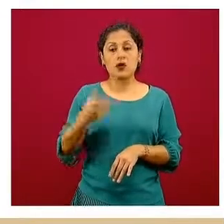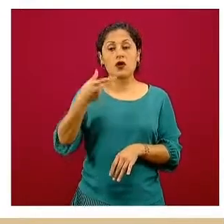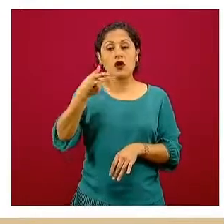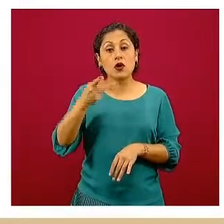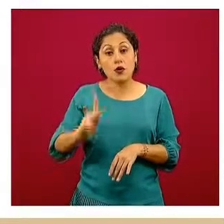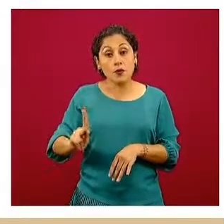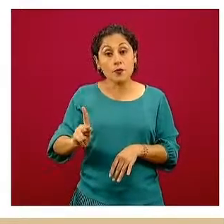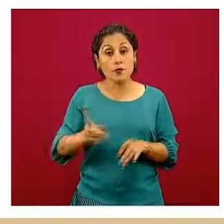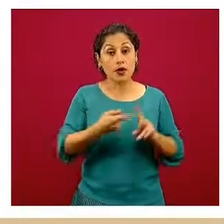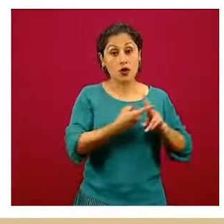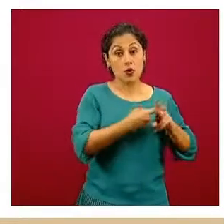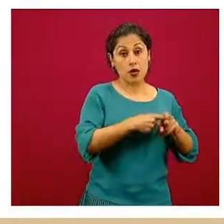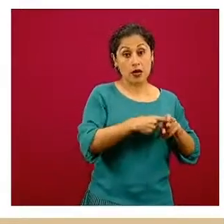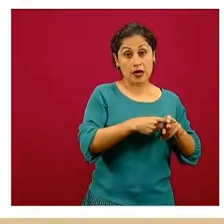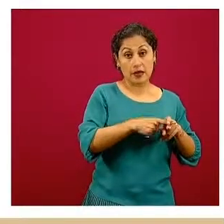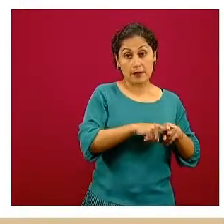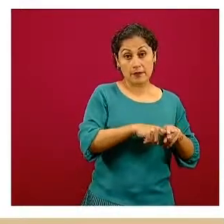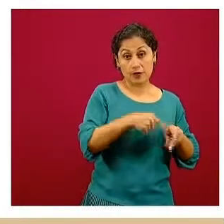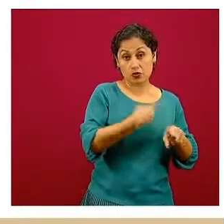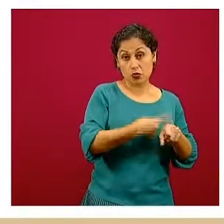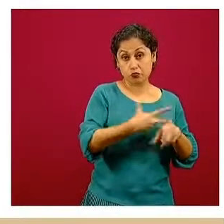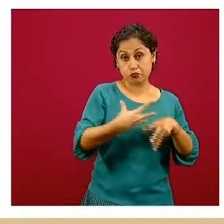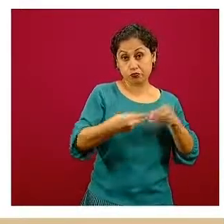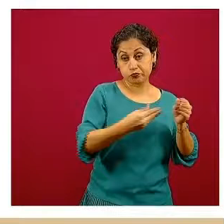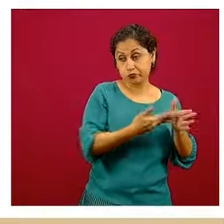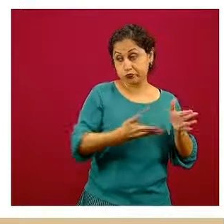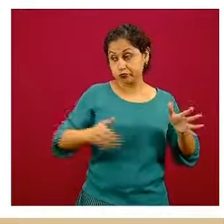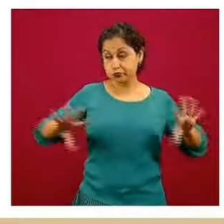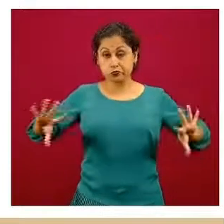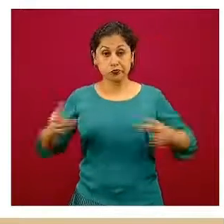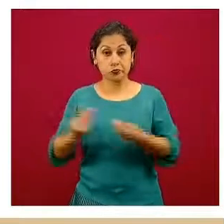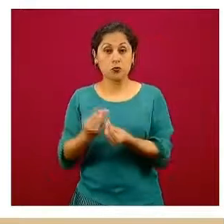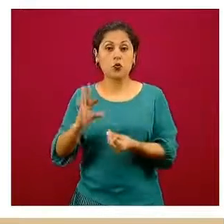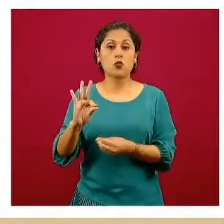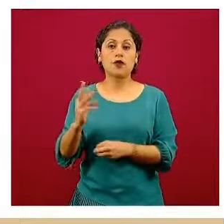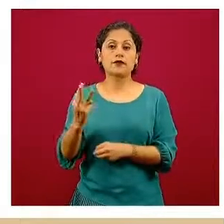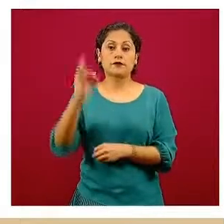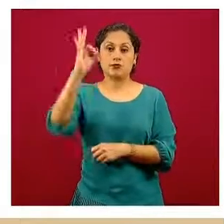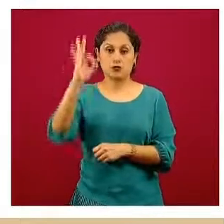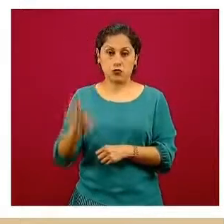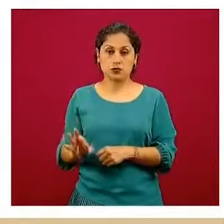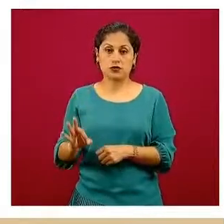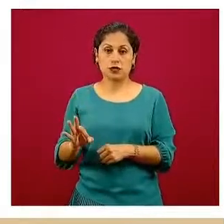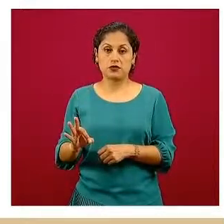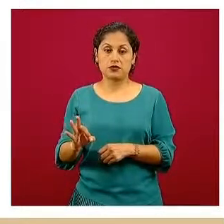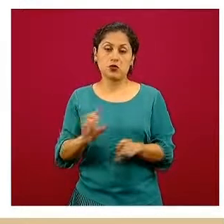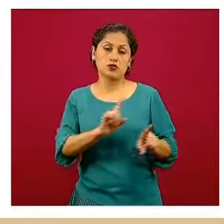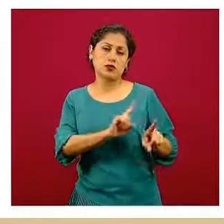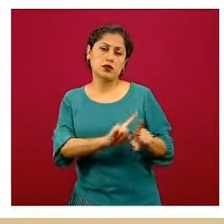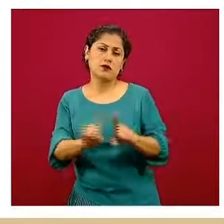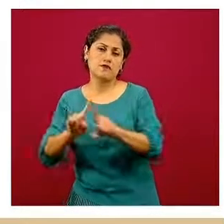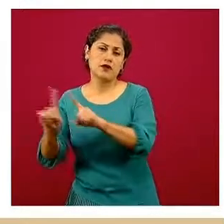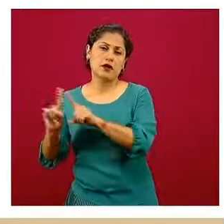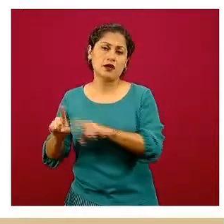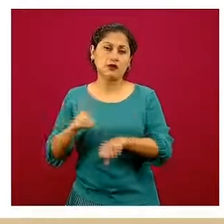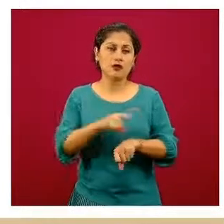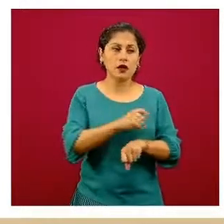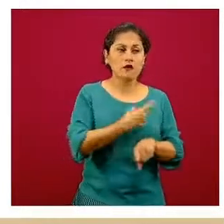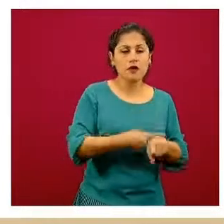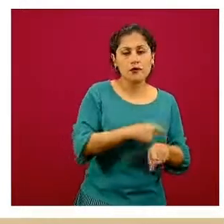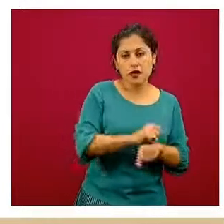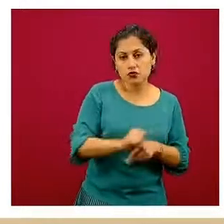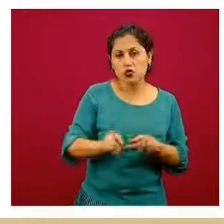inició la epidemia en México, pues ha sido de 43% en función de todos los resultados y